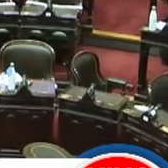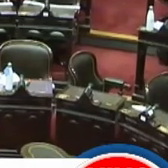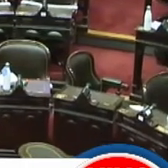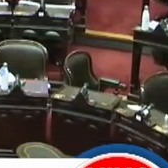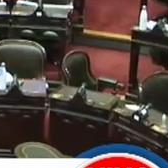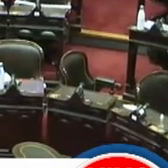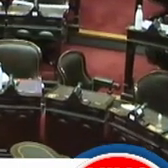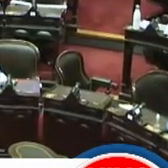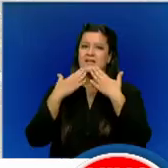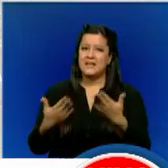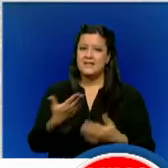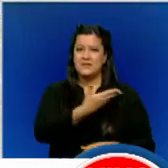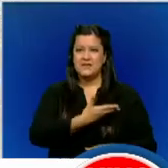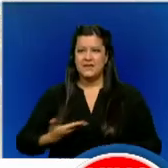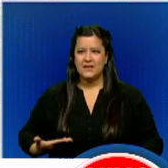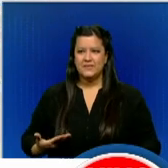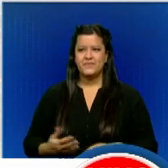gracias presidente